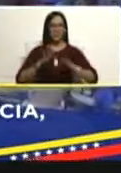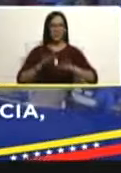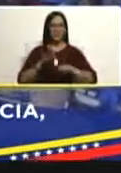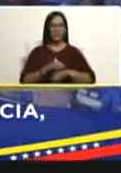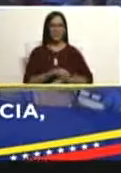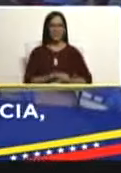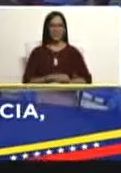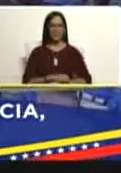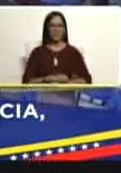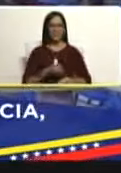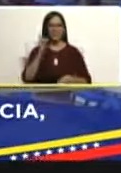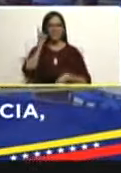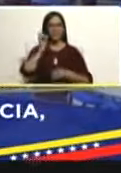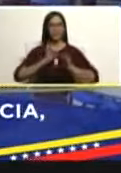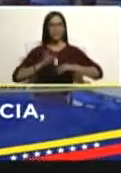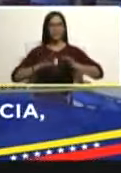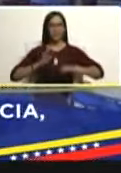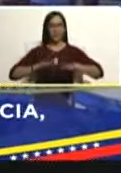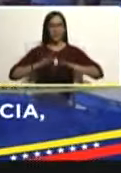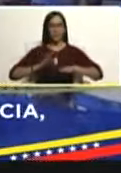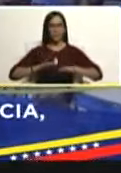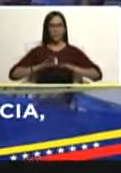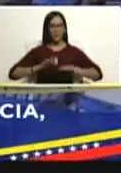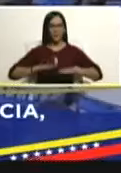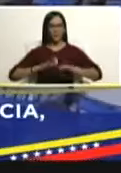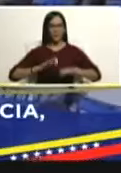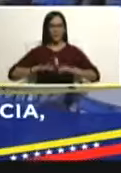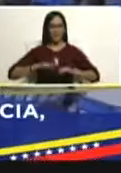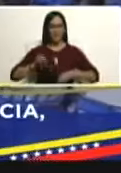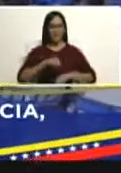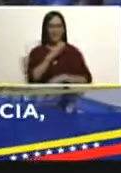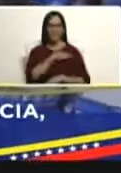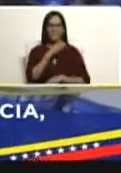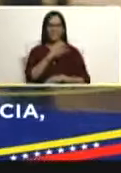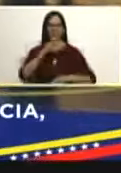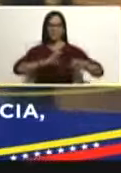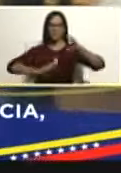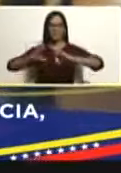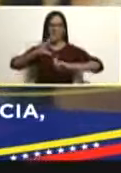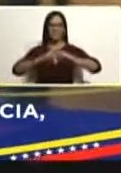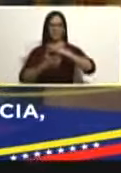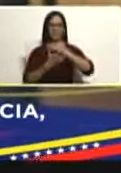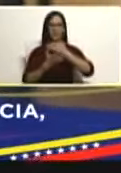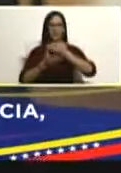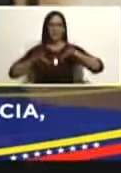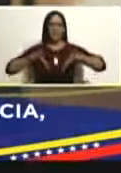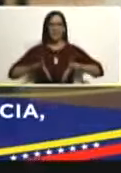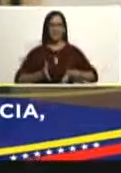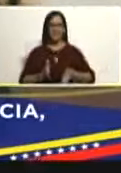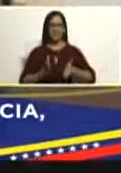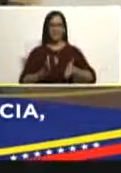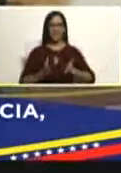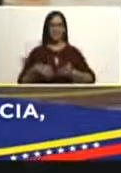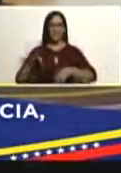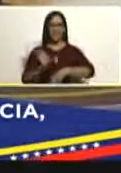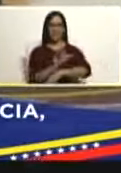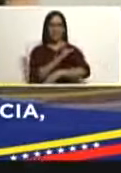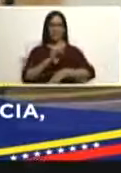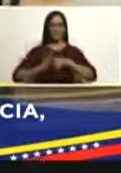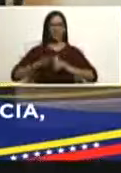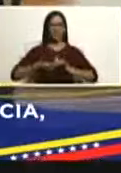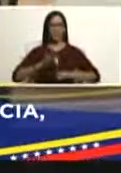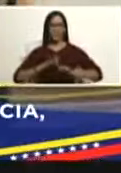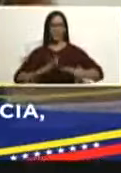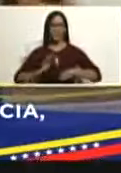se escuchen los tambores. Para que la gran misión Ciencia y Tecnología nazca al son de los tambores.